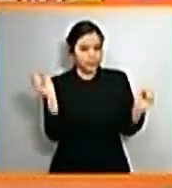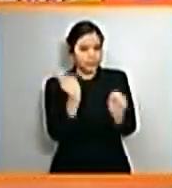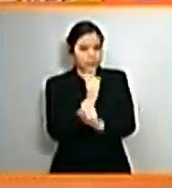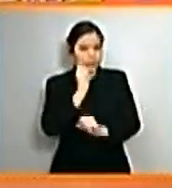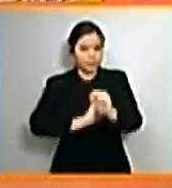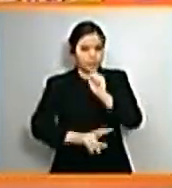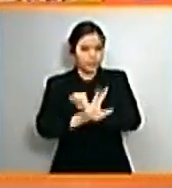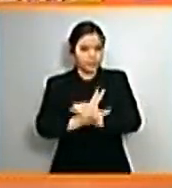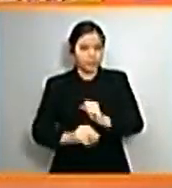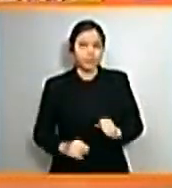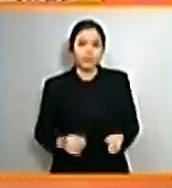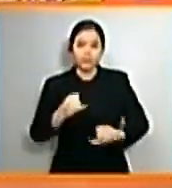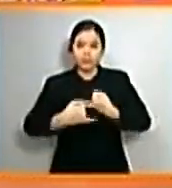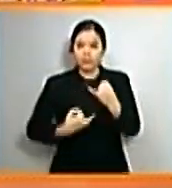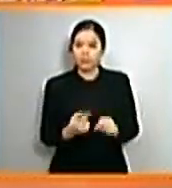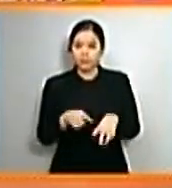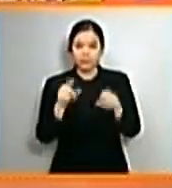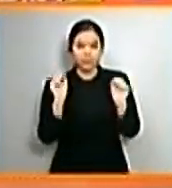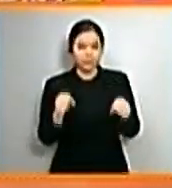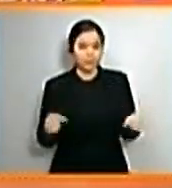Este es el 33.